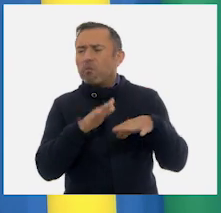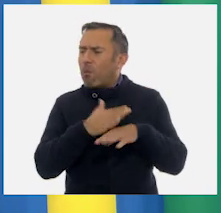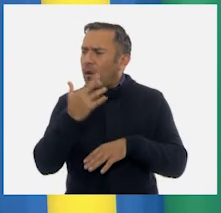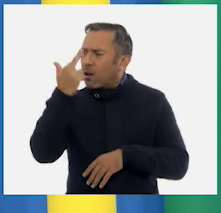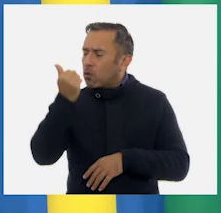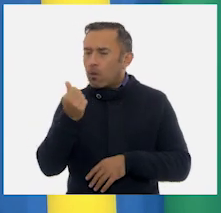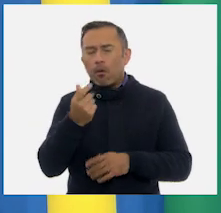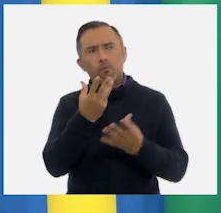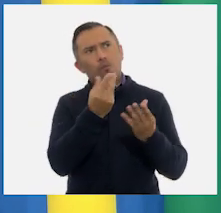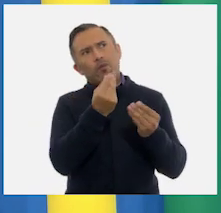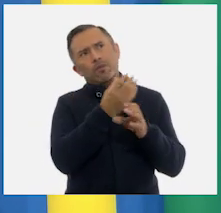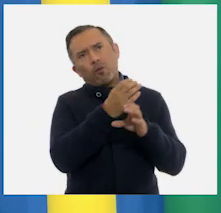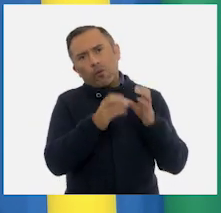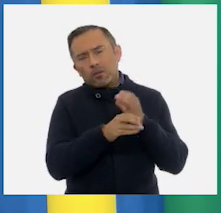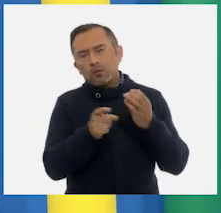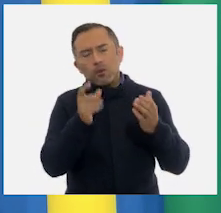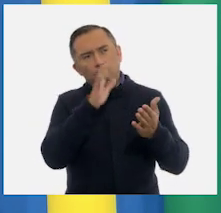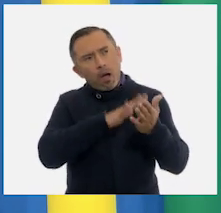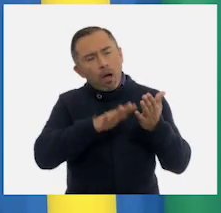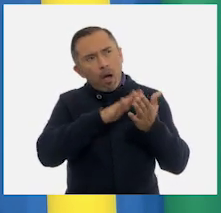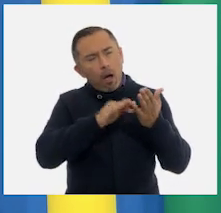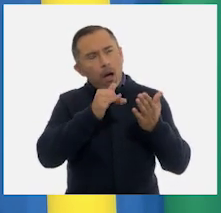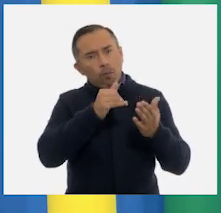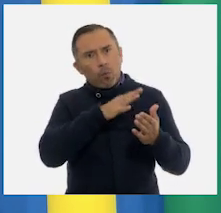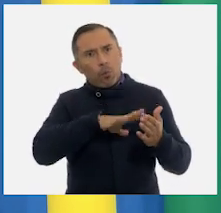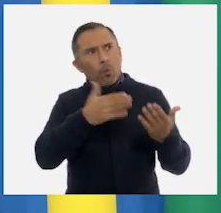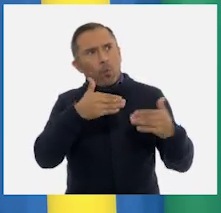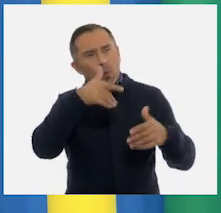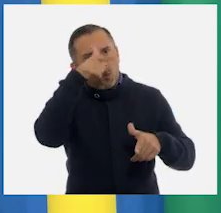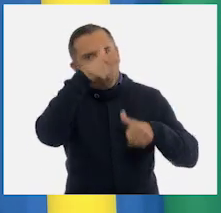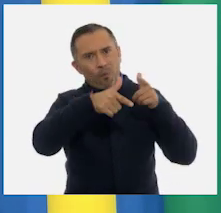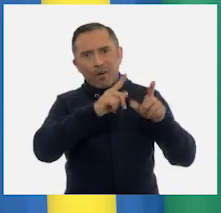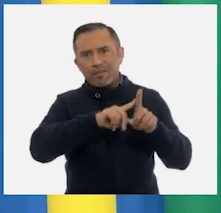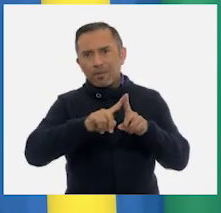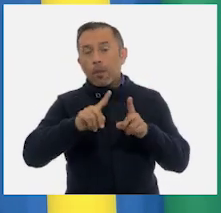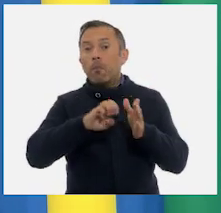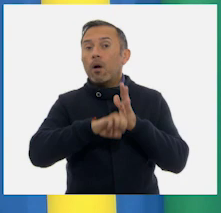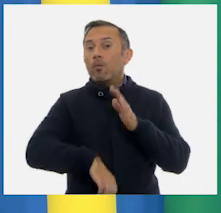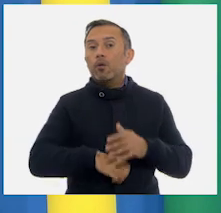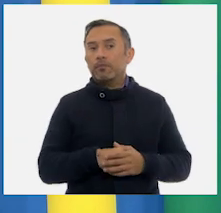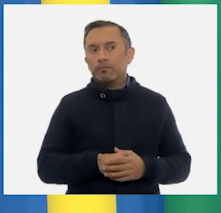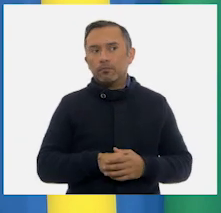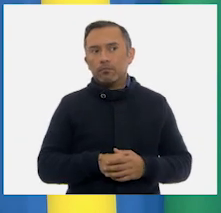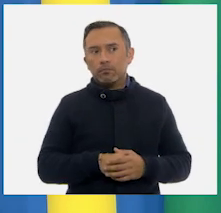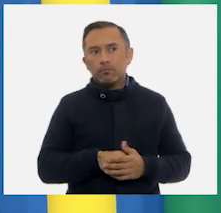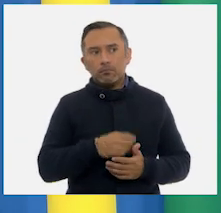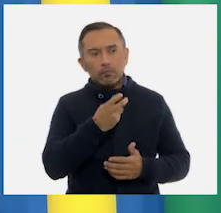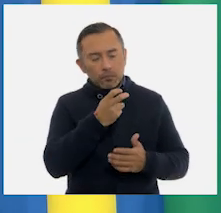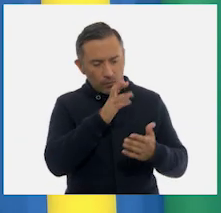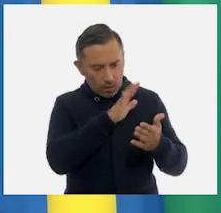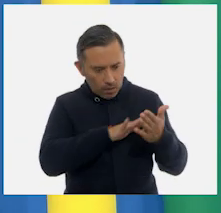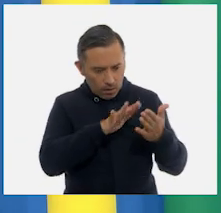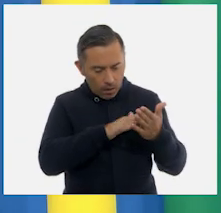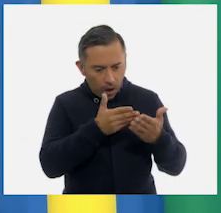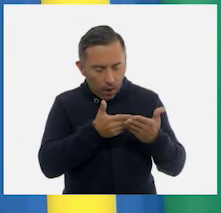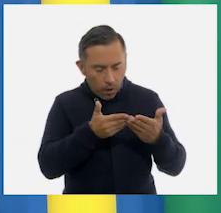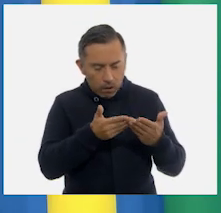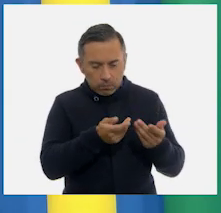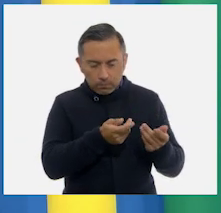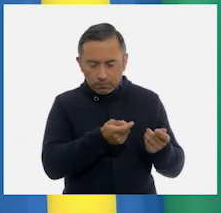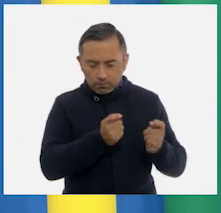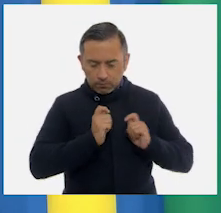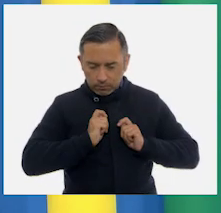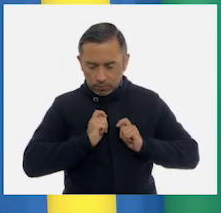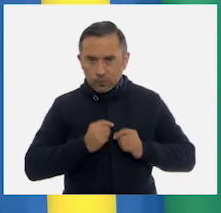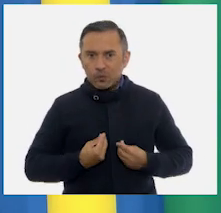tan sorprendentes sobre él. Por ejemplo, la consecuencia de esto es que me siento muy emocionada y muy estimulada por el tema